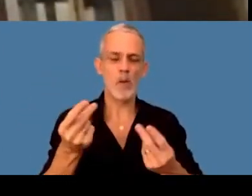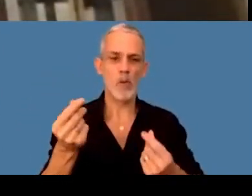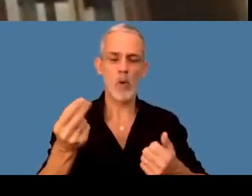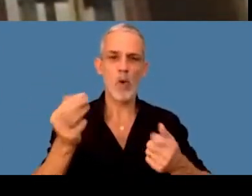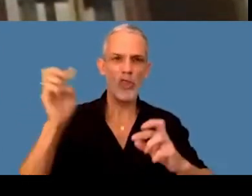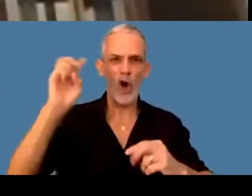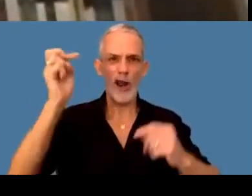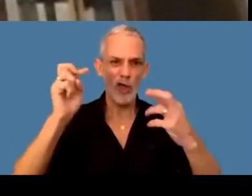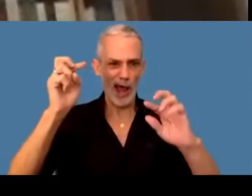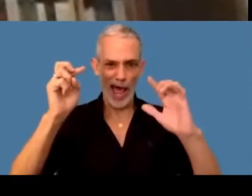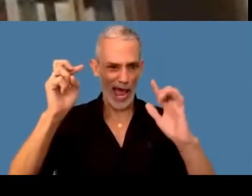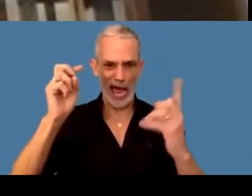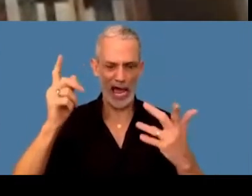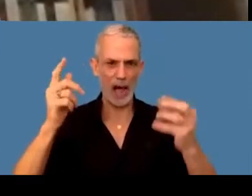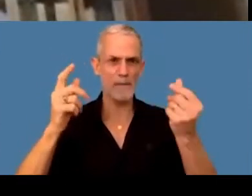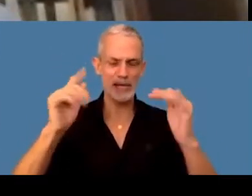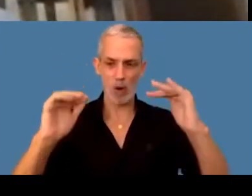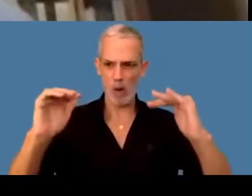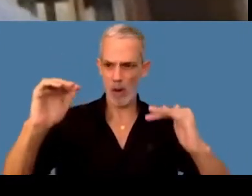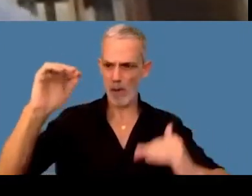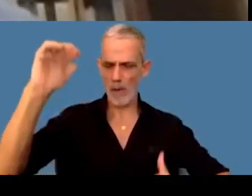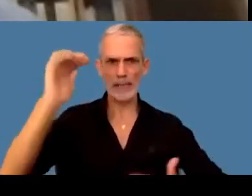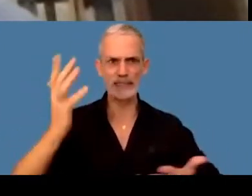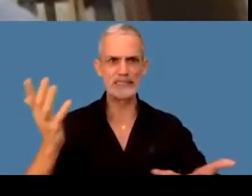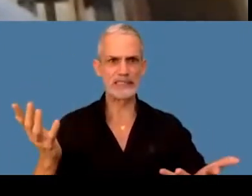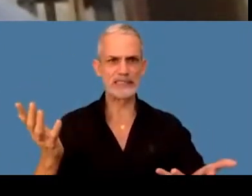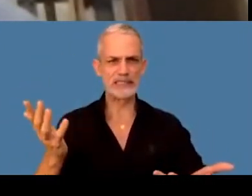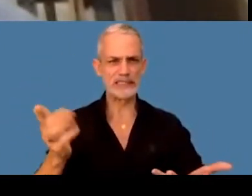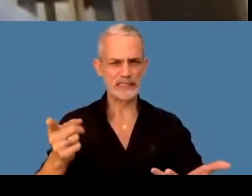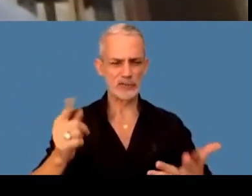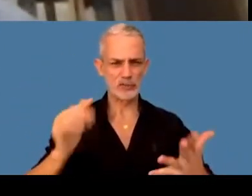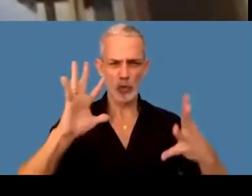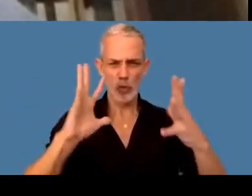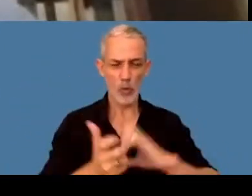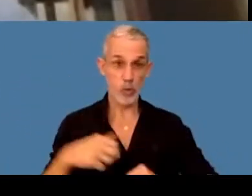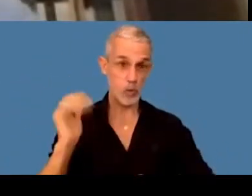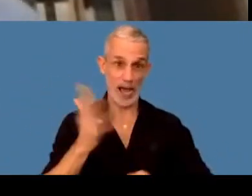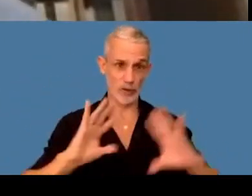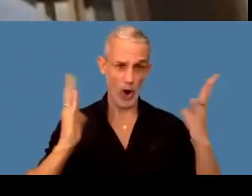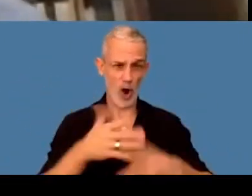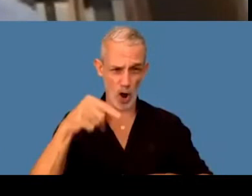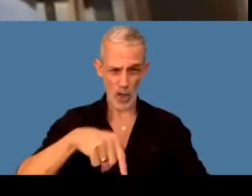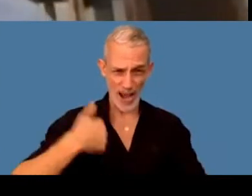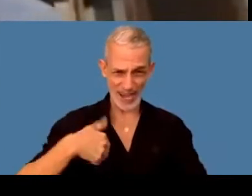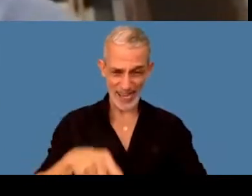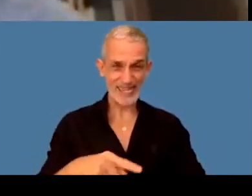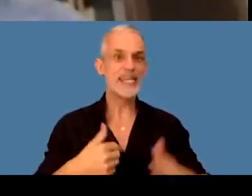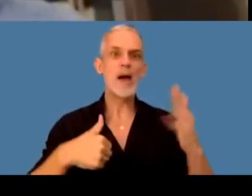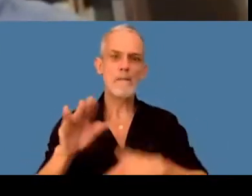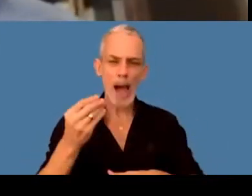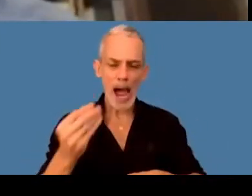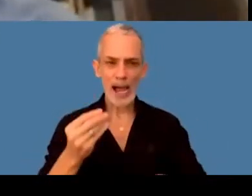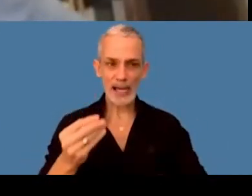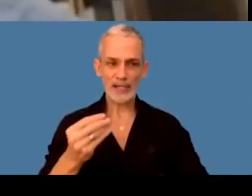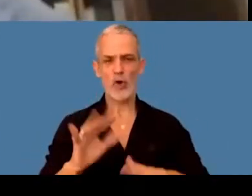provocaron no solo afectaron a todo el mundo, sino que particularmente es una forma